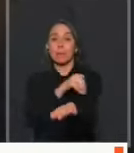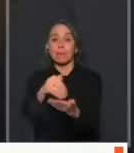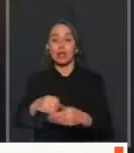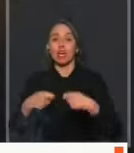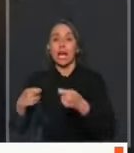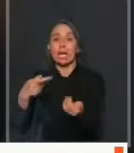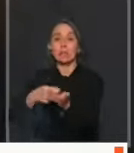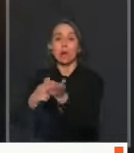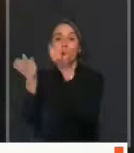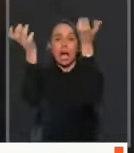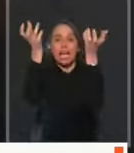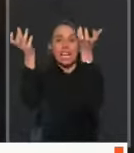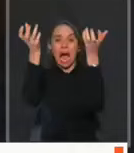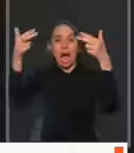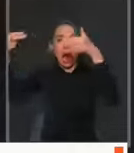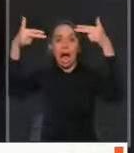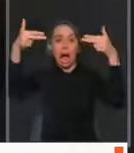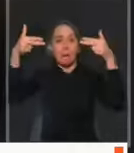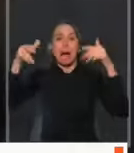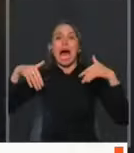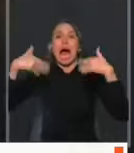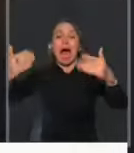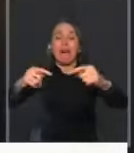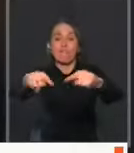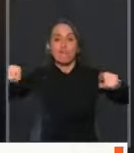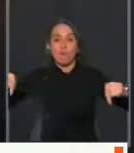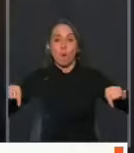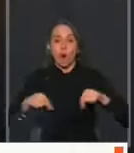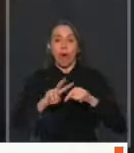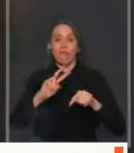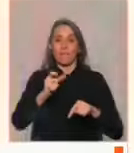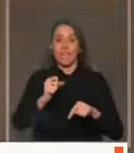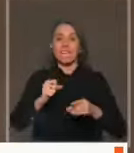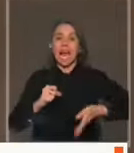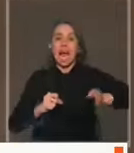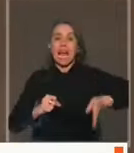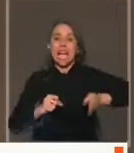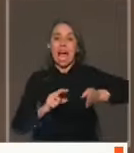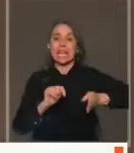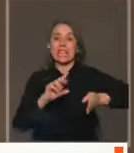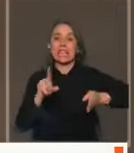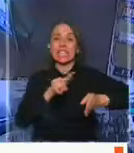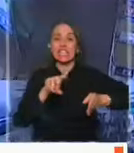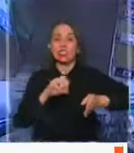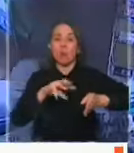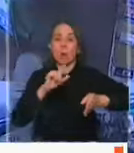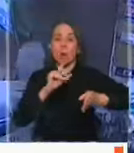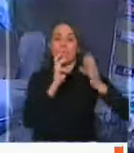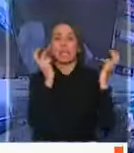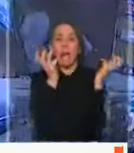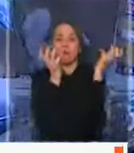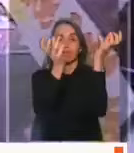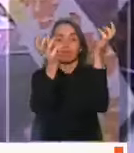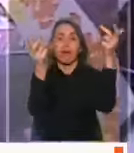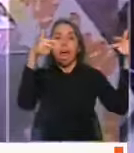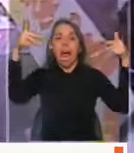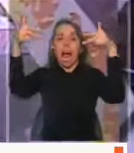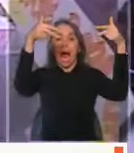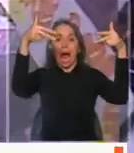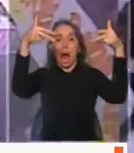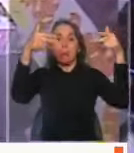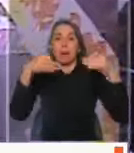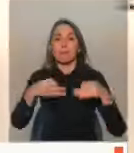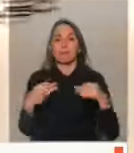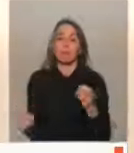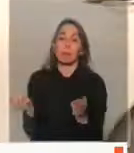de televigilancia en el exterior de La Vega y de Tirso Molina. Al reforzamiento del sistema de cámaras de seguridad se sumará